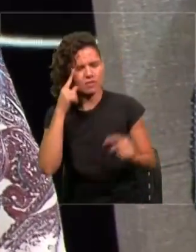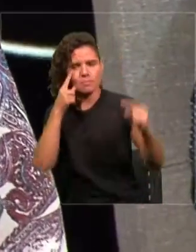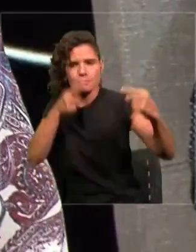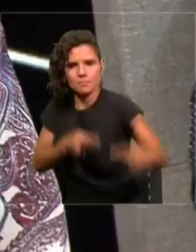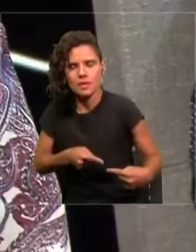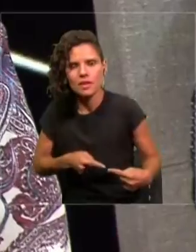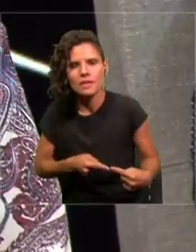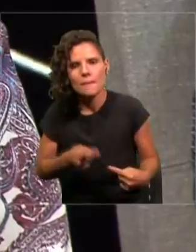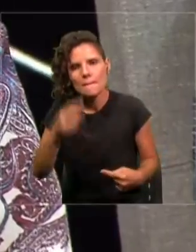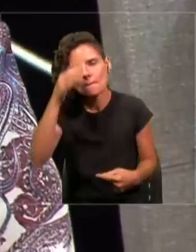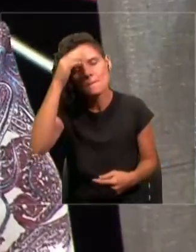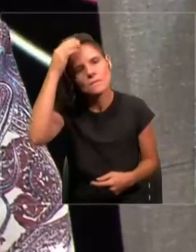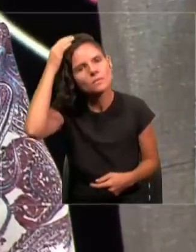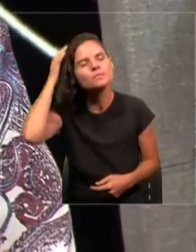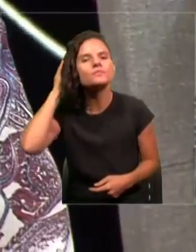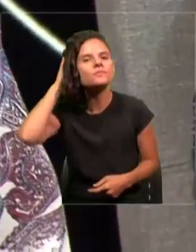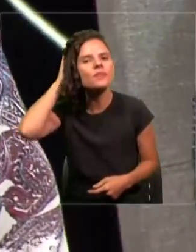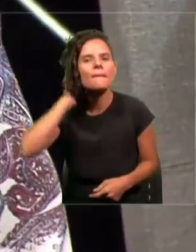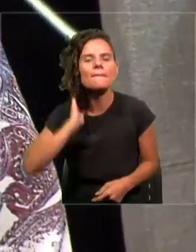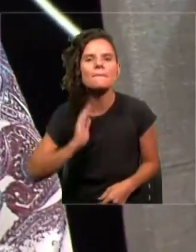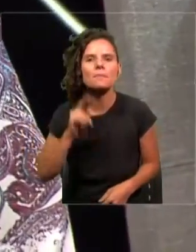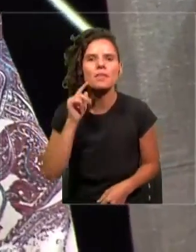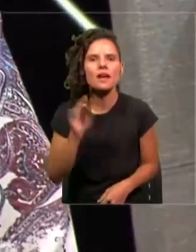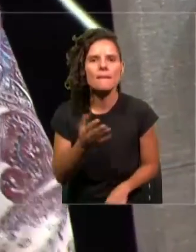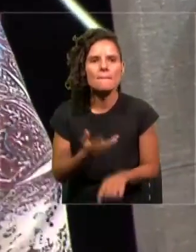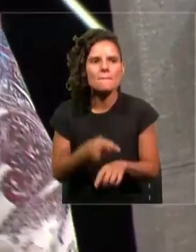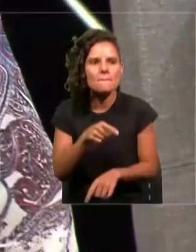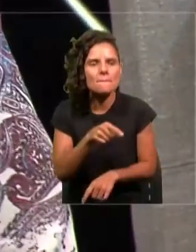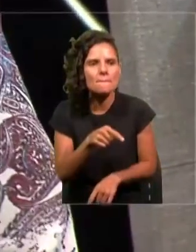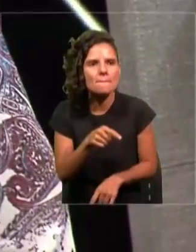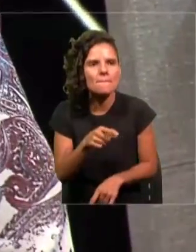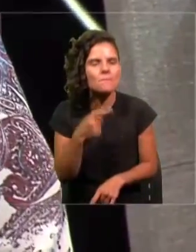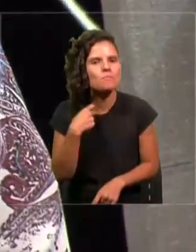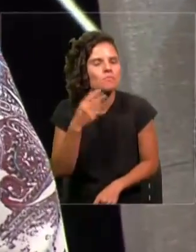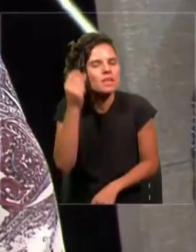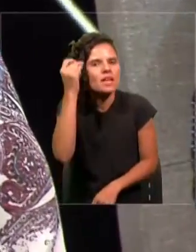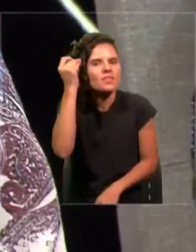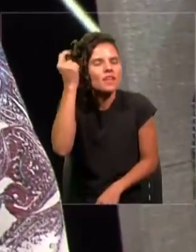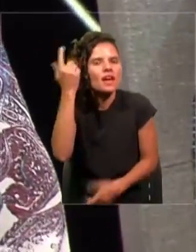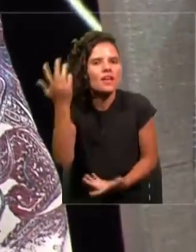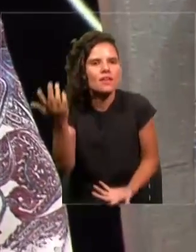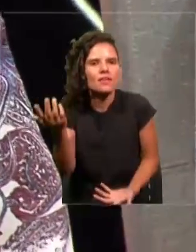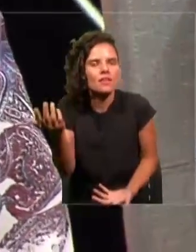fin, había una, sobre todo una cierta concepción que lamentablemente,